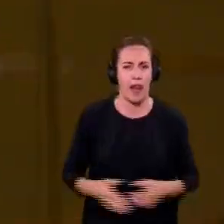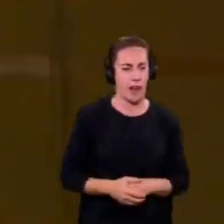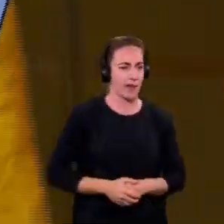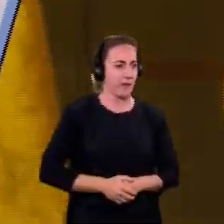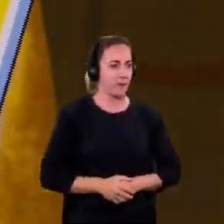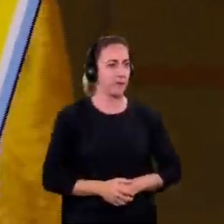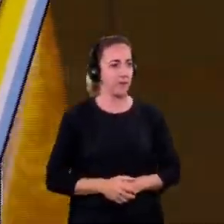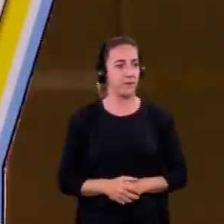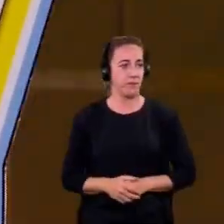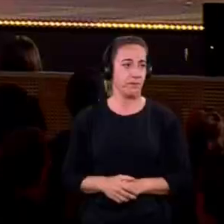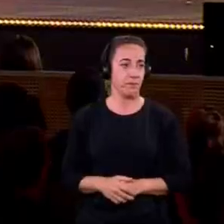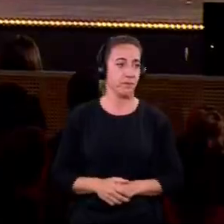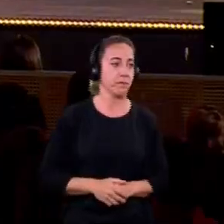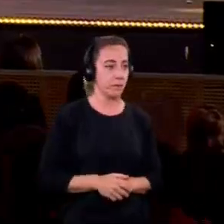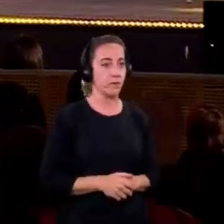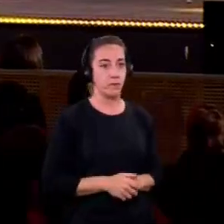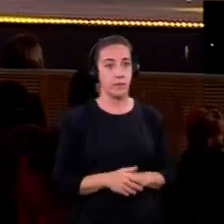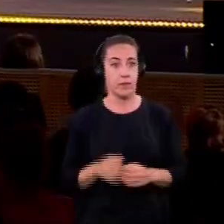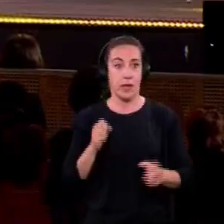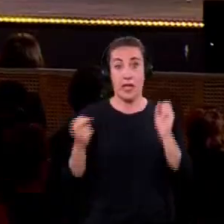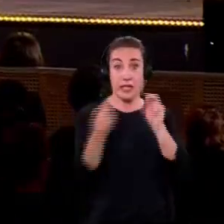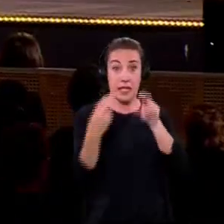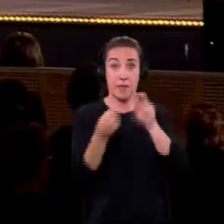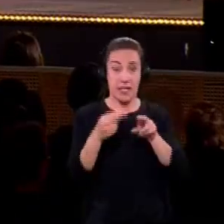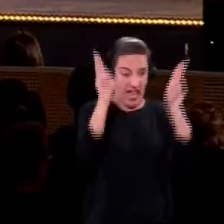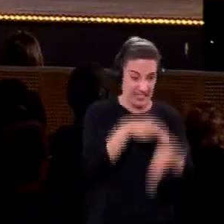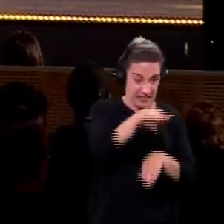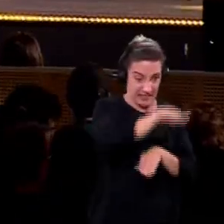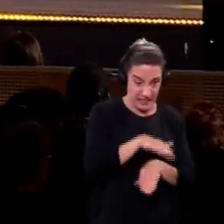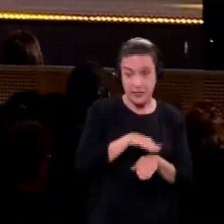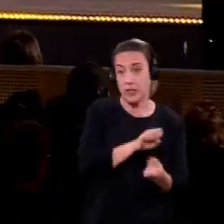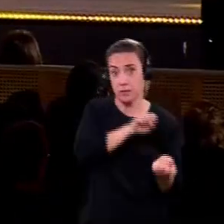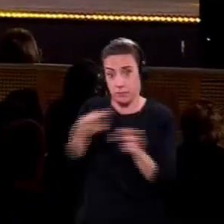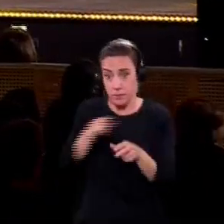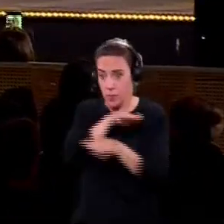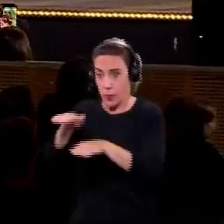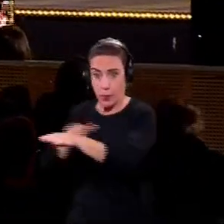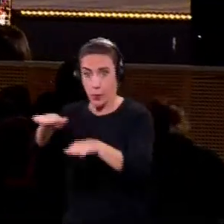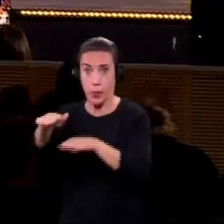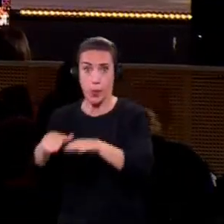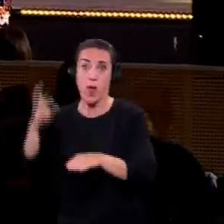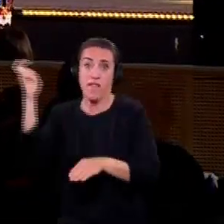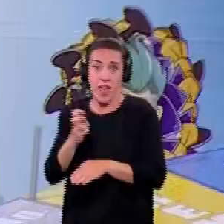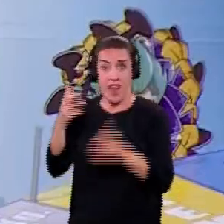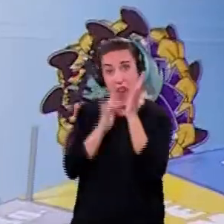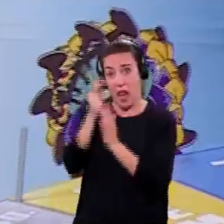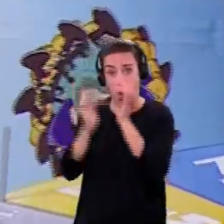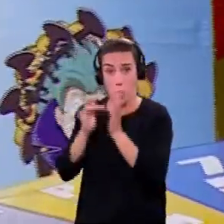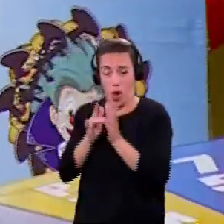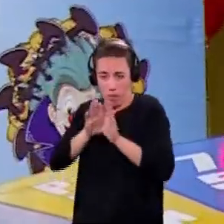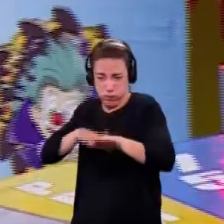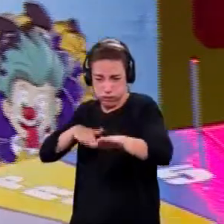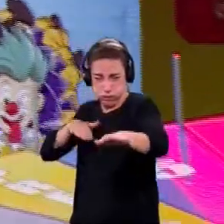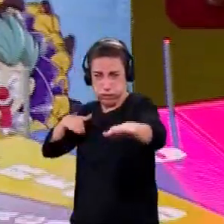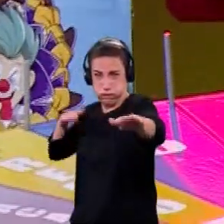pretendías. Se da carriles y el problema mueve de lugar. Que vienen de la zona en los días, se jode los que